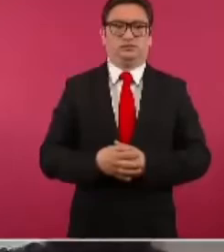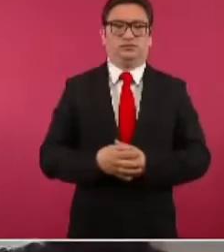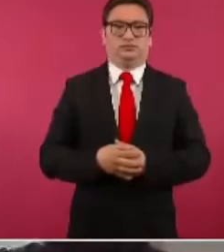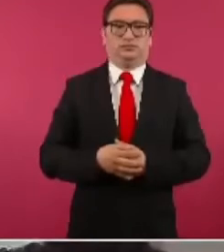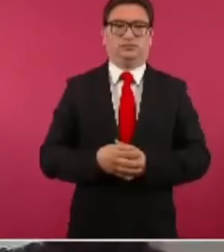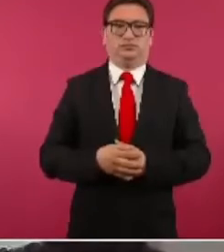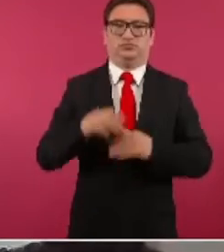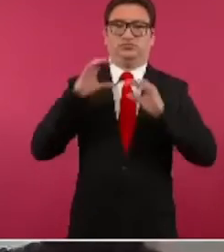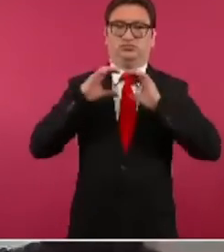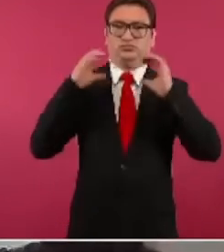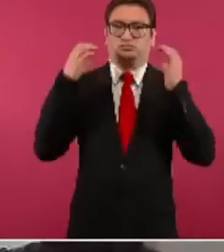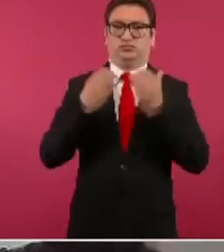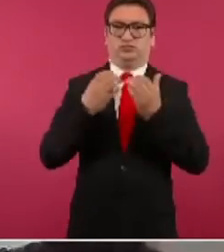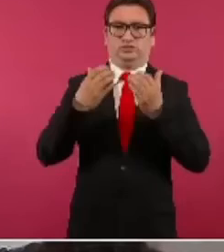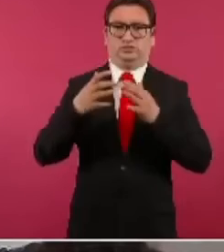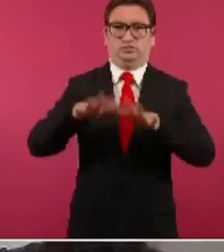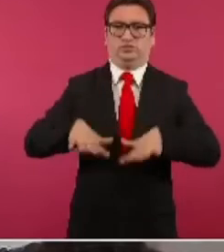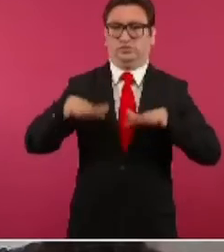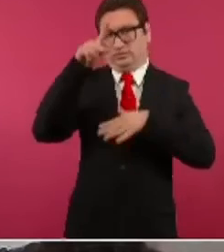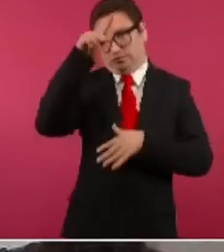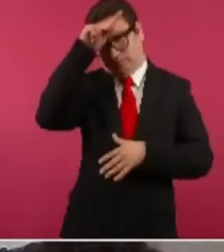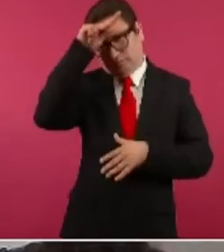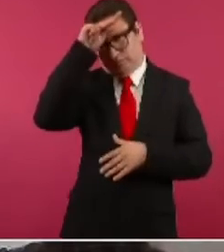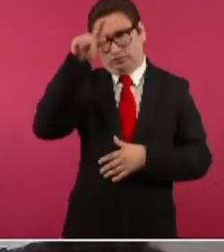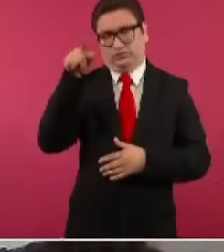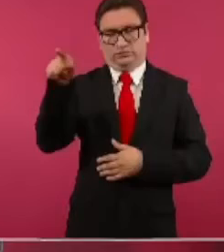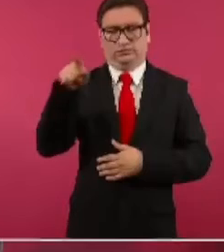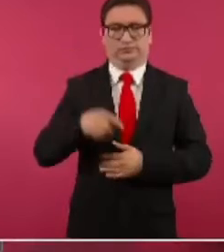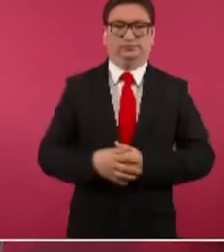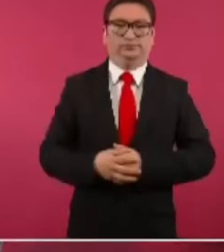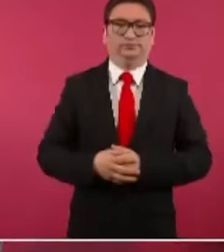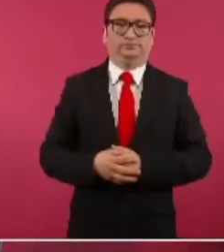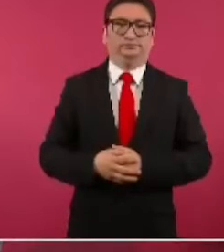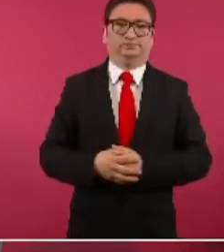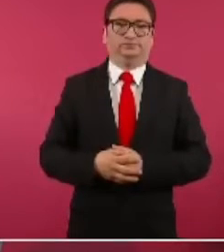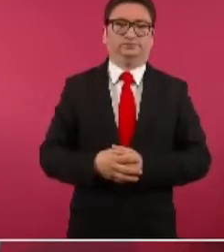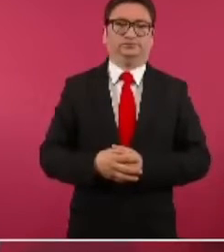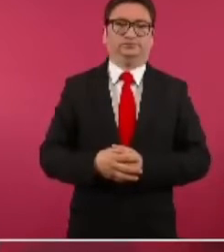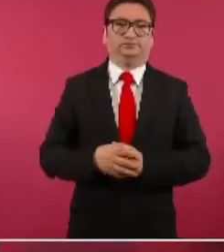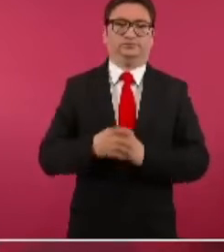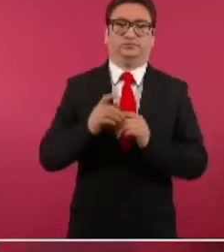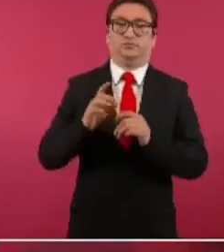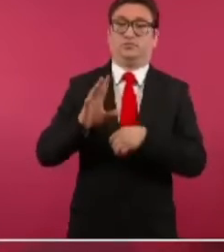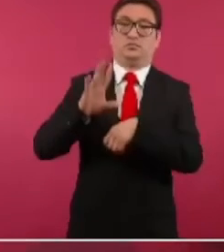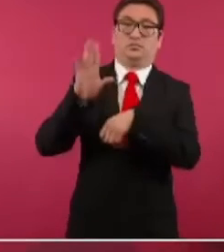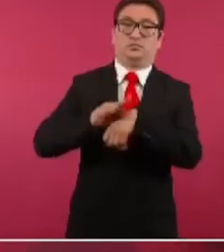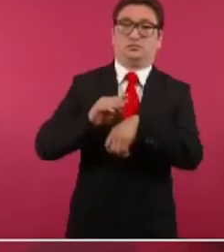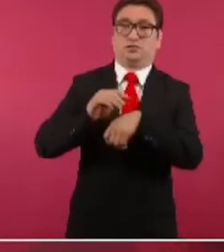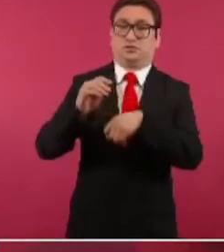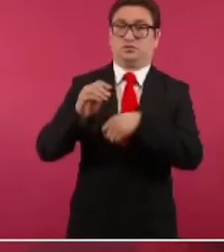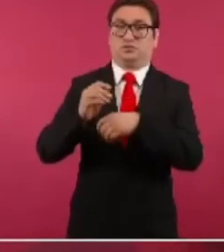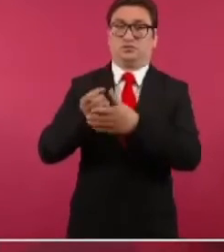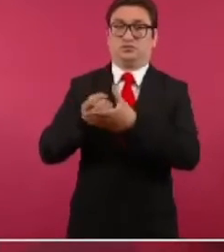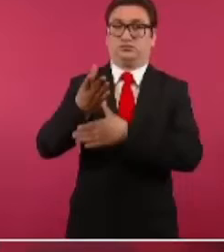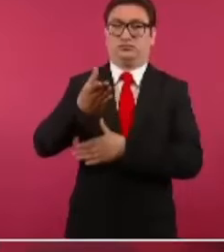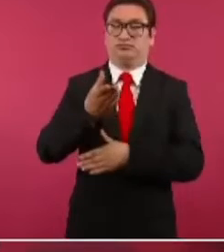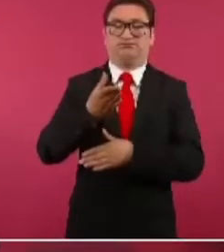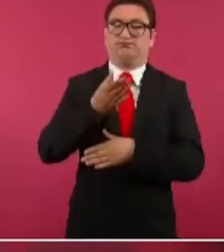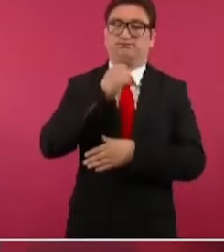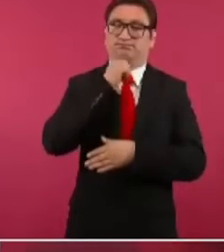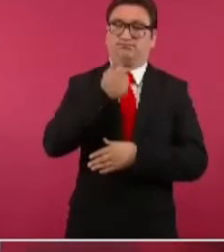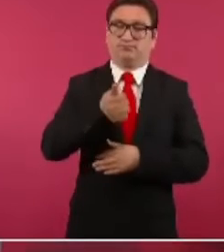Congreso de Perú no le dio permiso de salir.